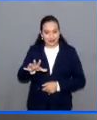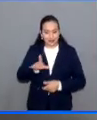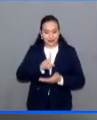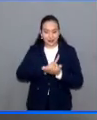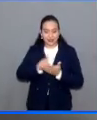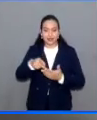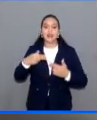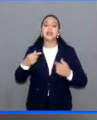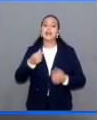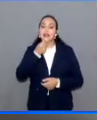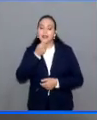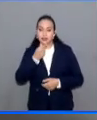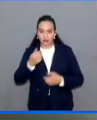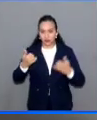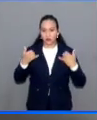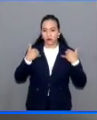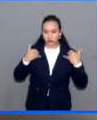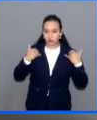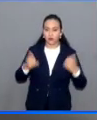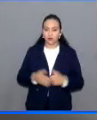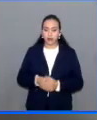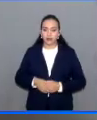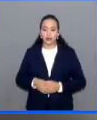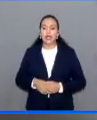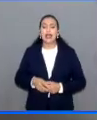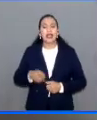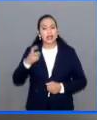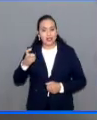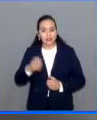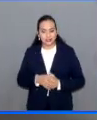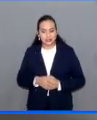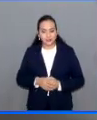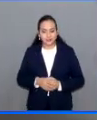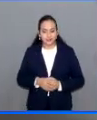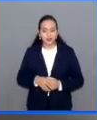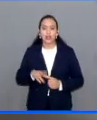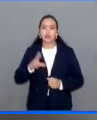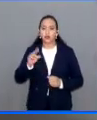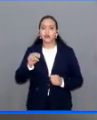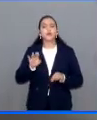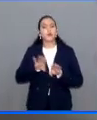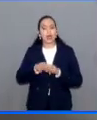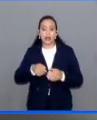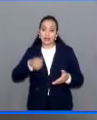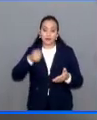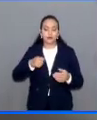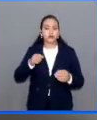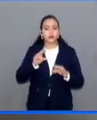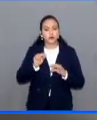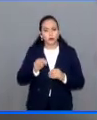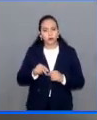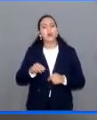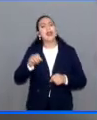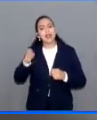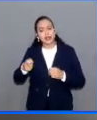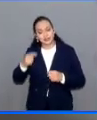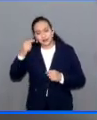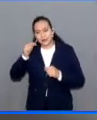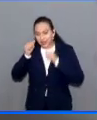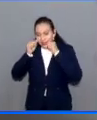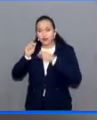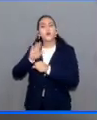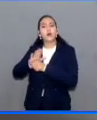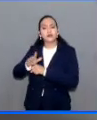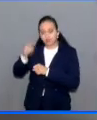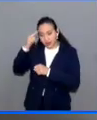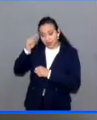Niños y Adolescentes, no se trata de una afirmativa, toda vez que en términos estrictos no está dirigido directamente